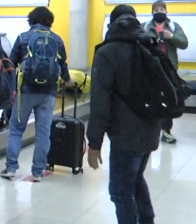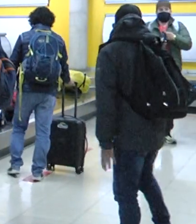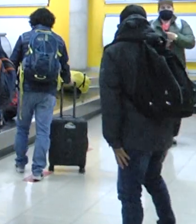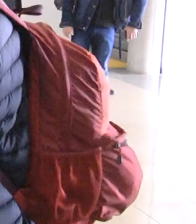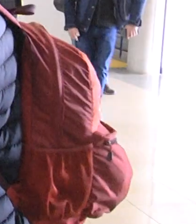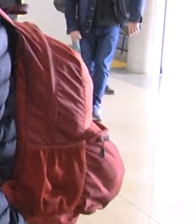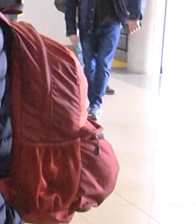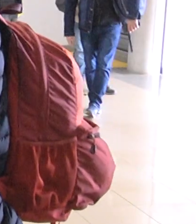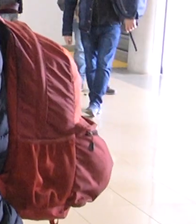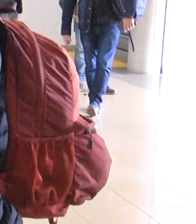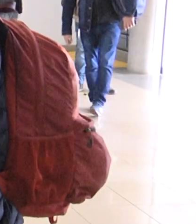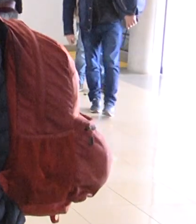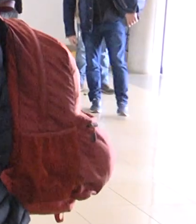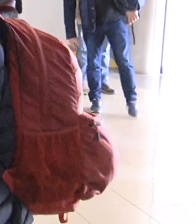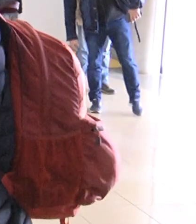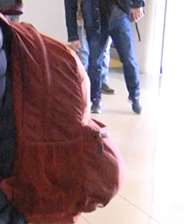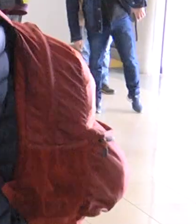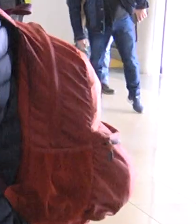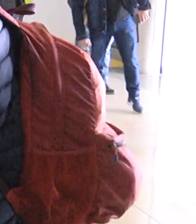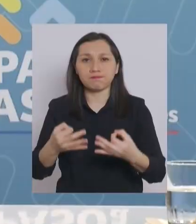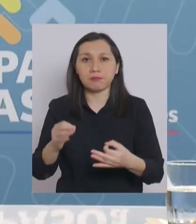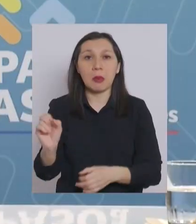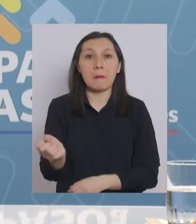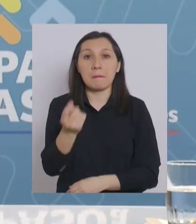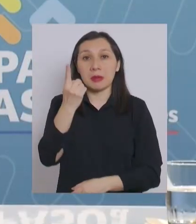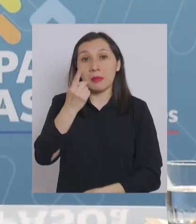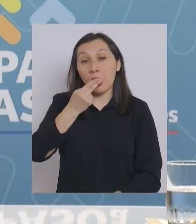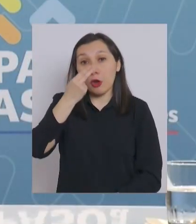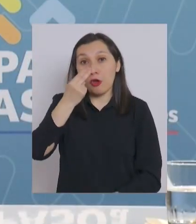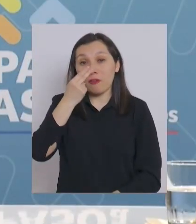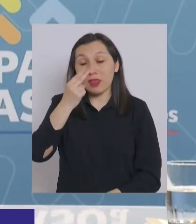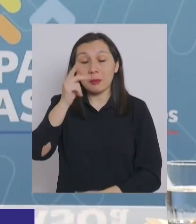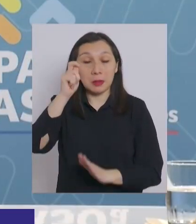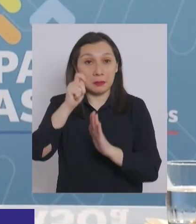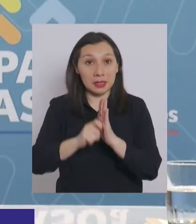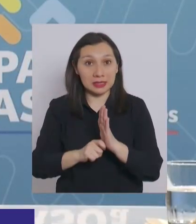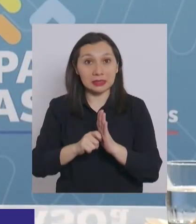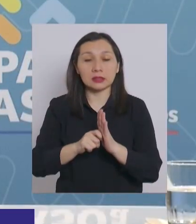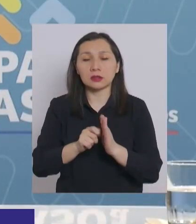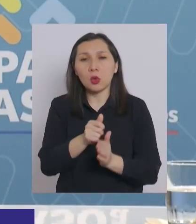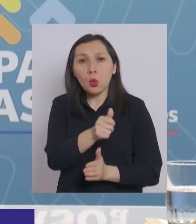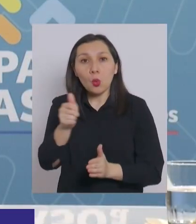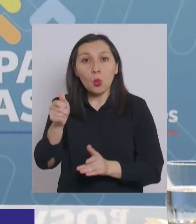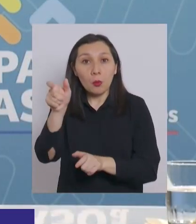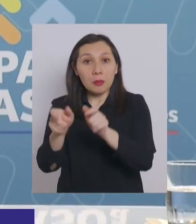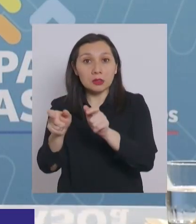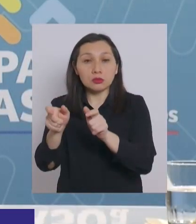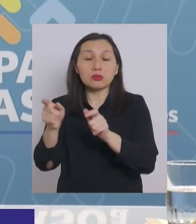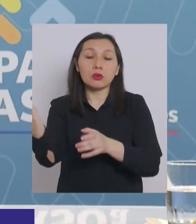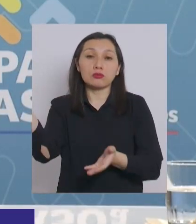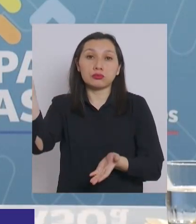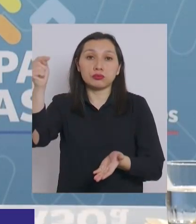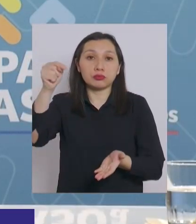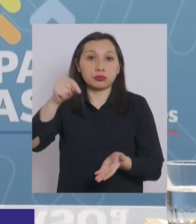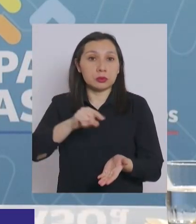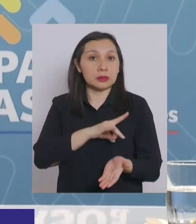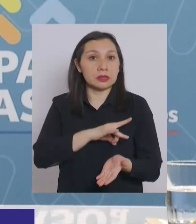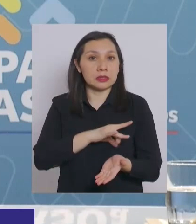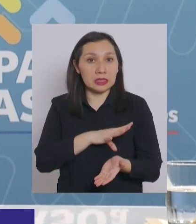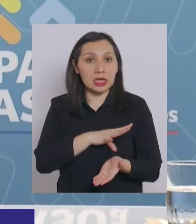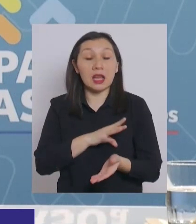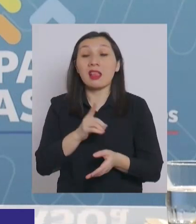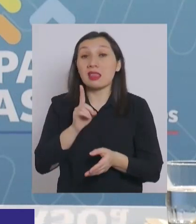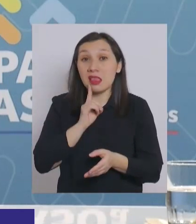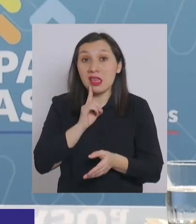hemos determinado que a partir del primero de noviembre todas las personas que ingresen al territorio nacional con